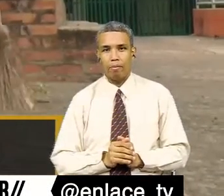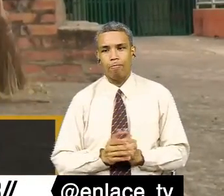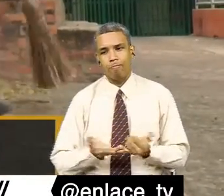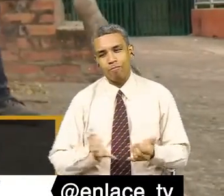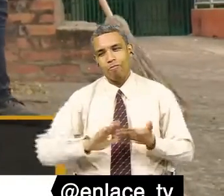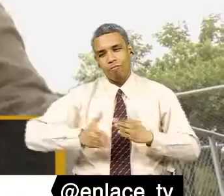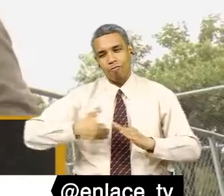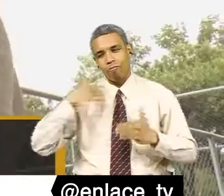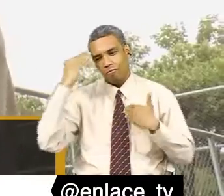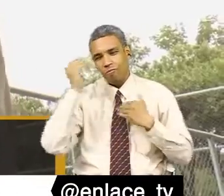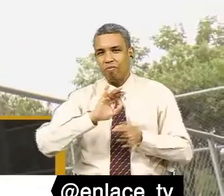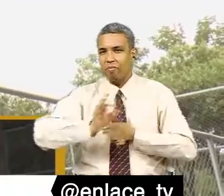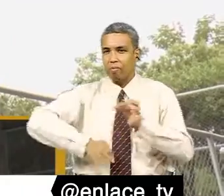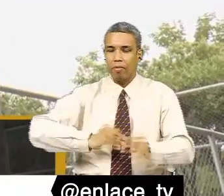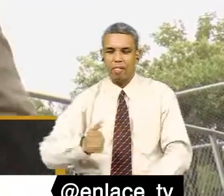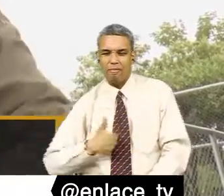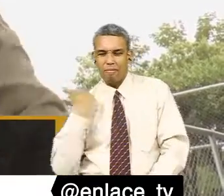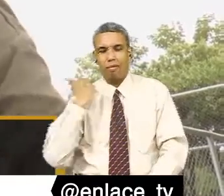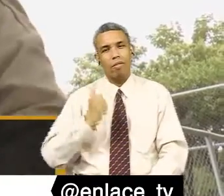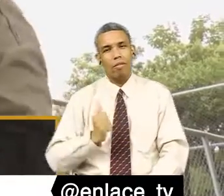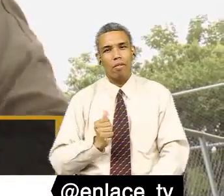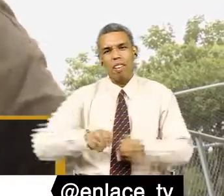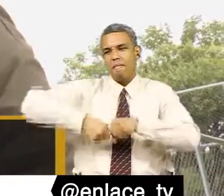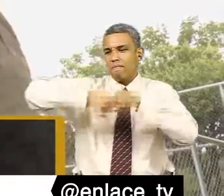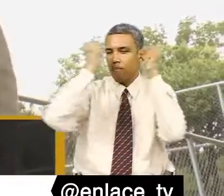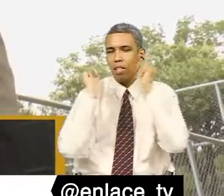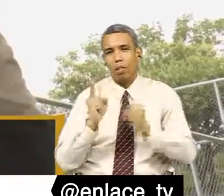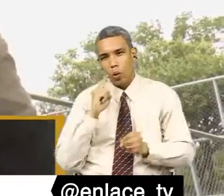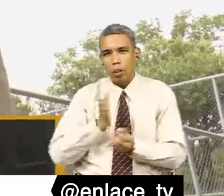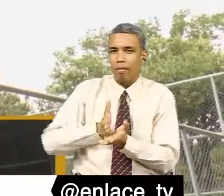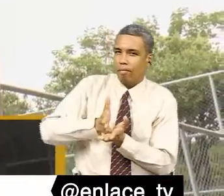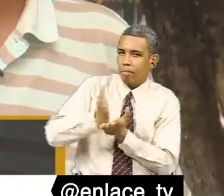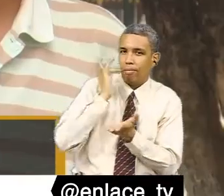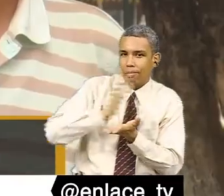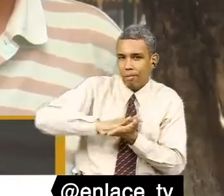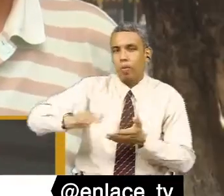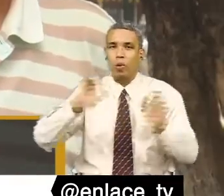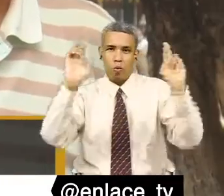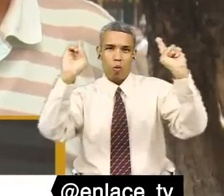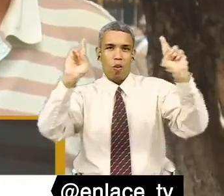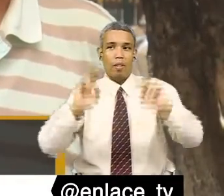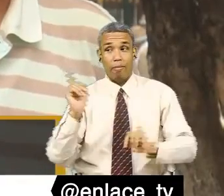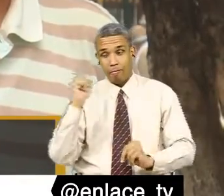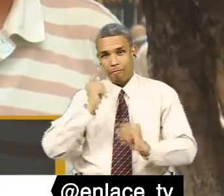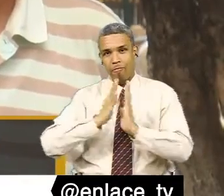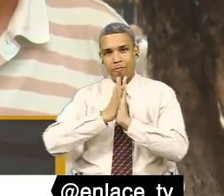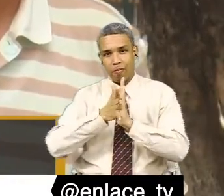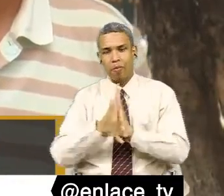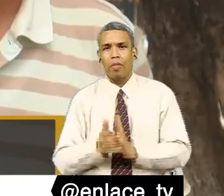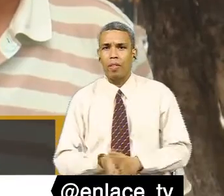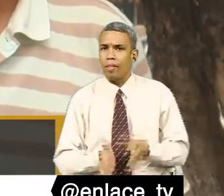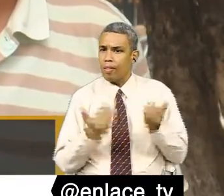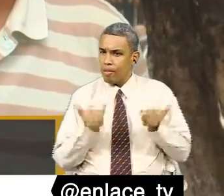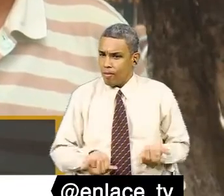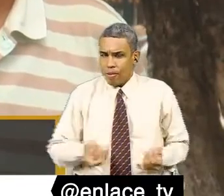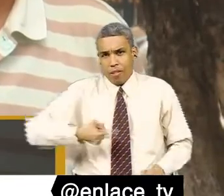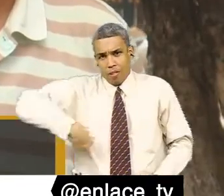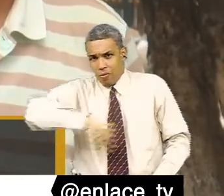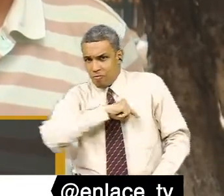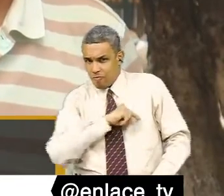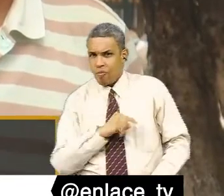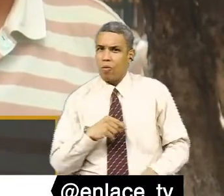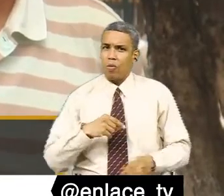manos de los habitantes. De ellos depende la permanencia de su limpieza. Que así como hoy estaremos dispuestos a salir a